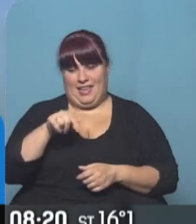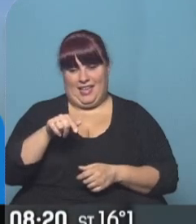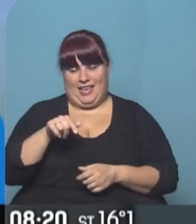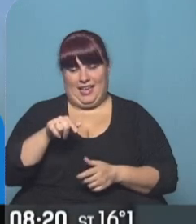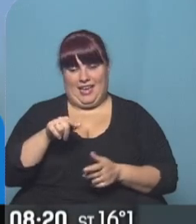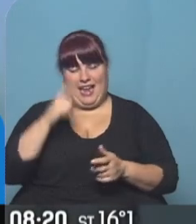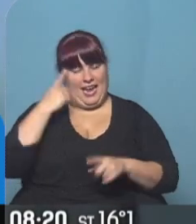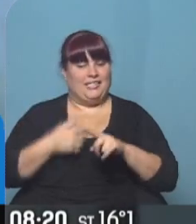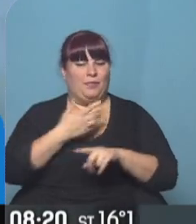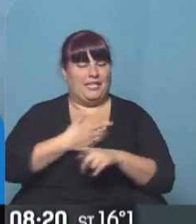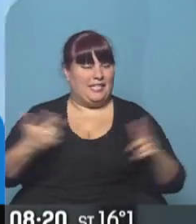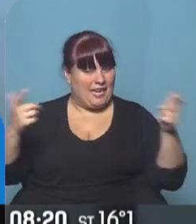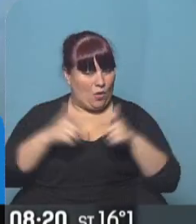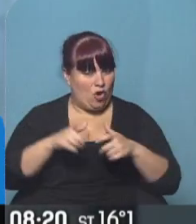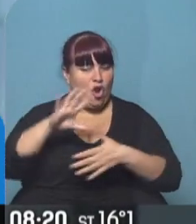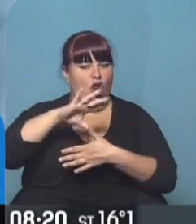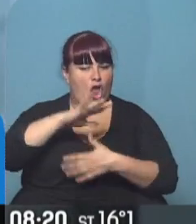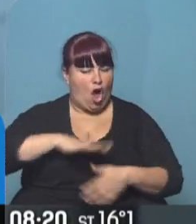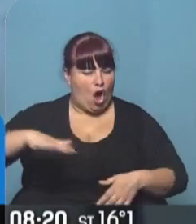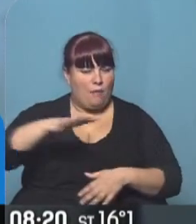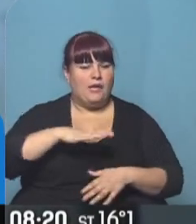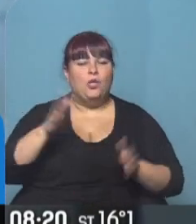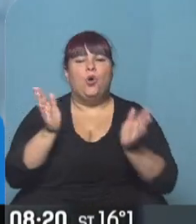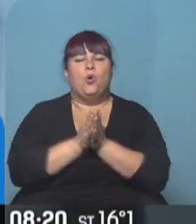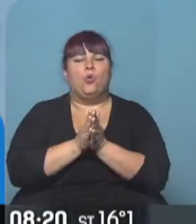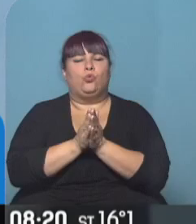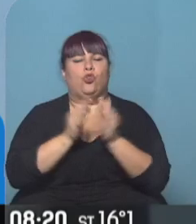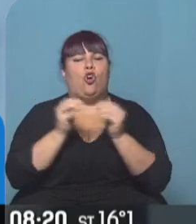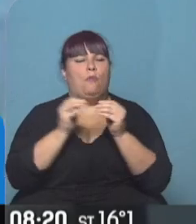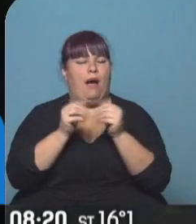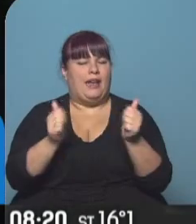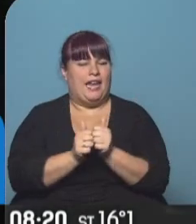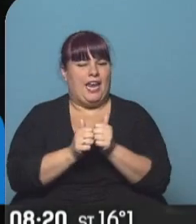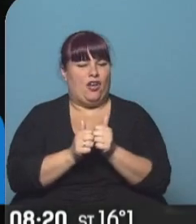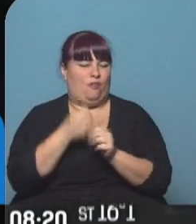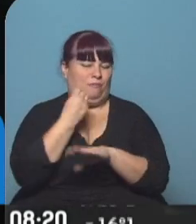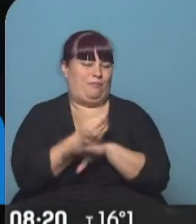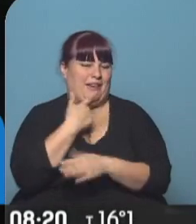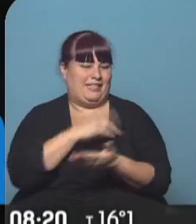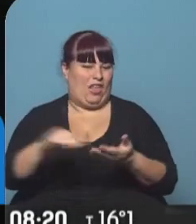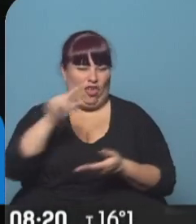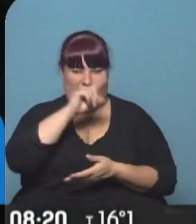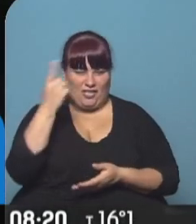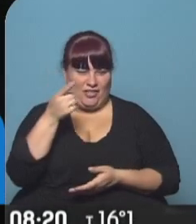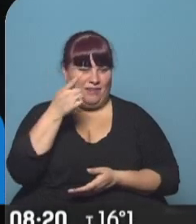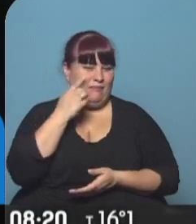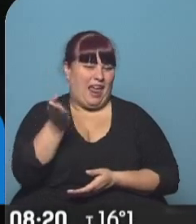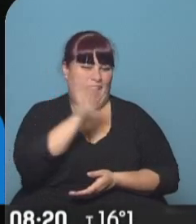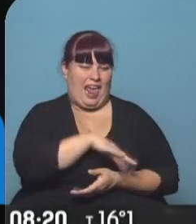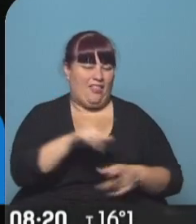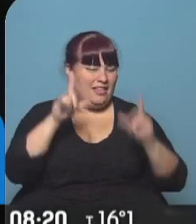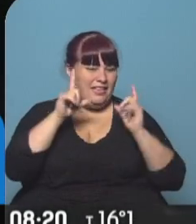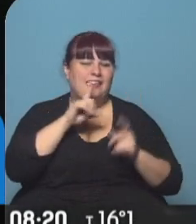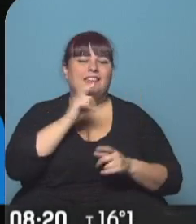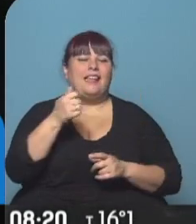de la expresidenta en Lomas de Zamora estuvo su compañero de fórmula o también candidato a senador nacional, ahí lo vemos en imagen,